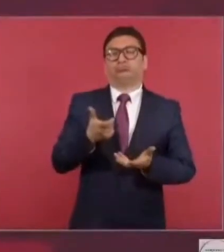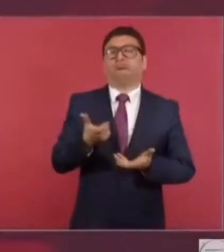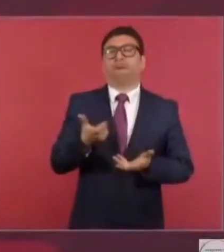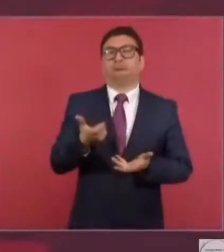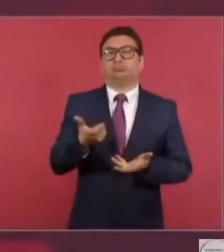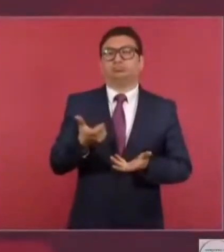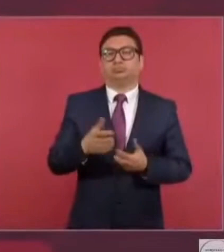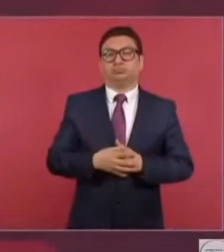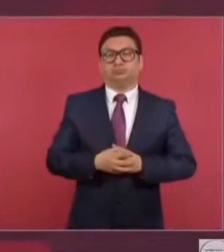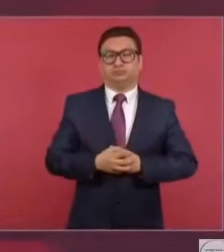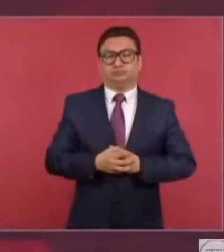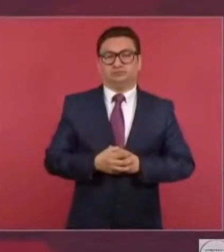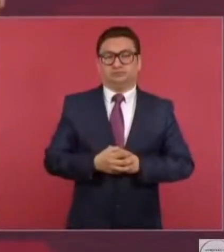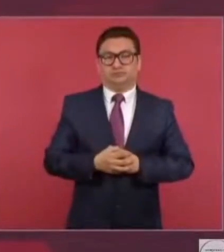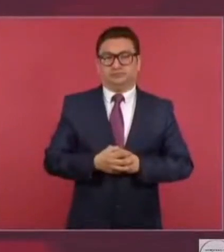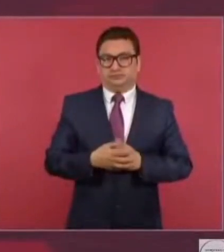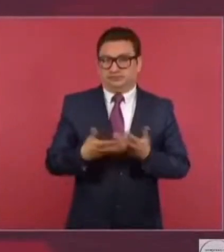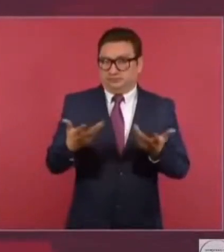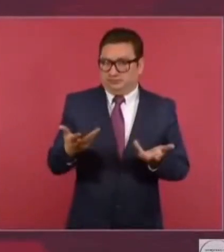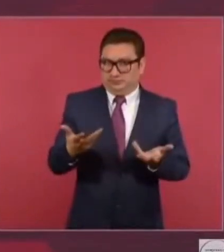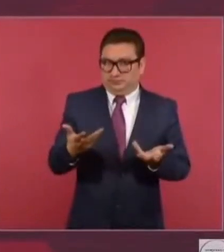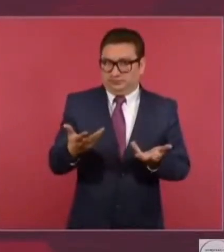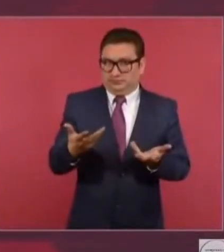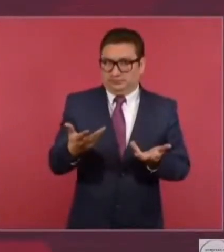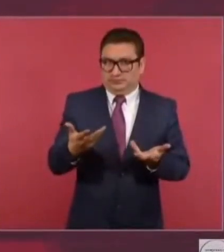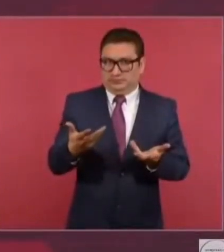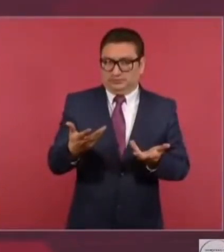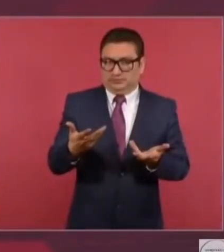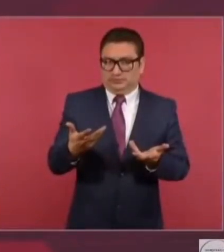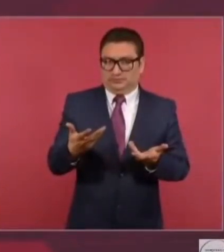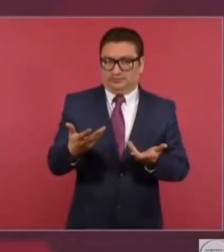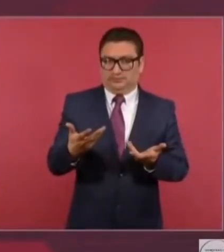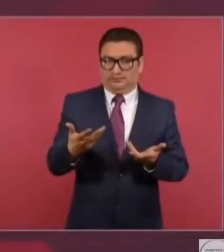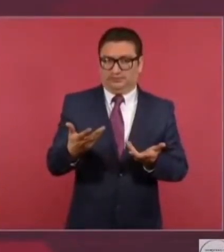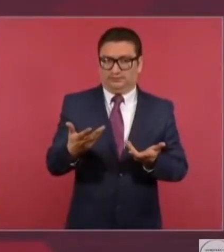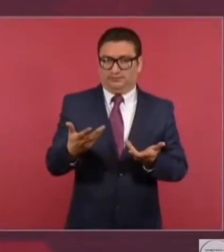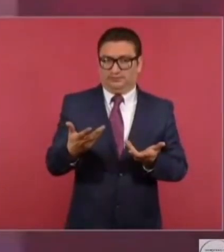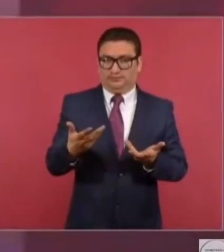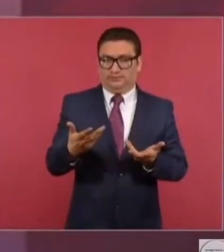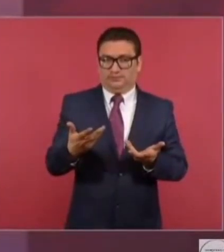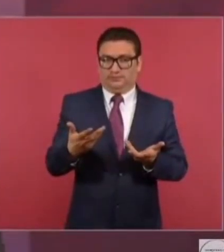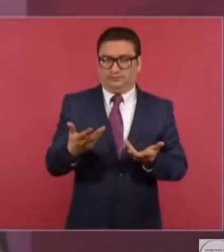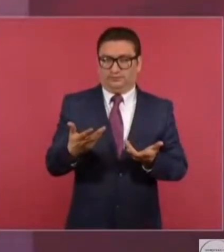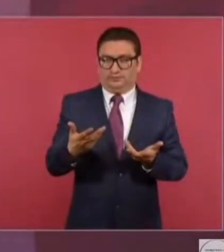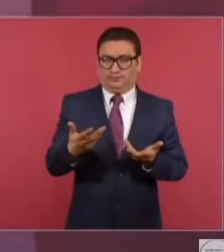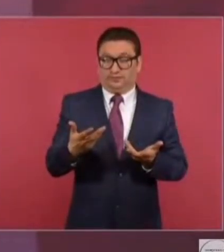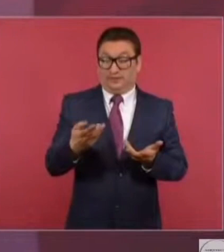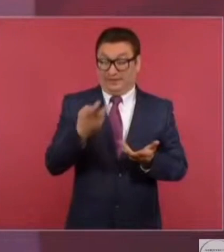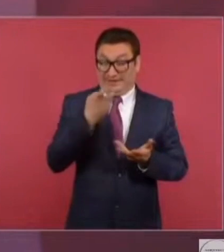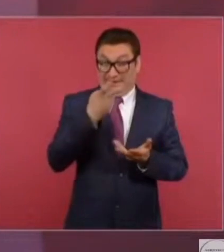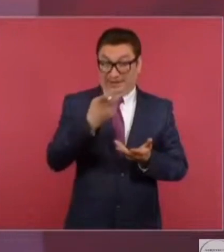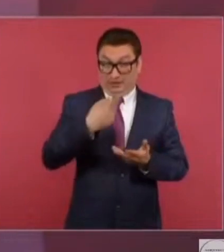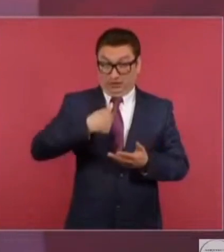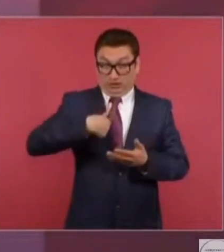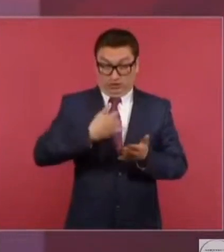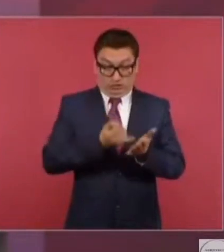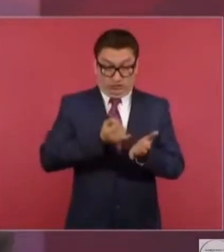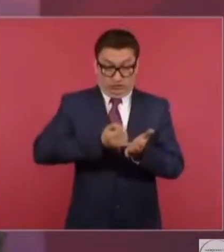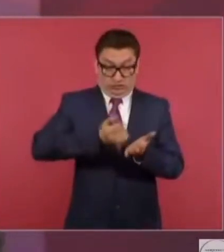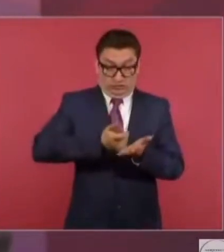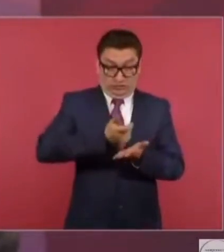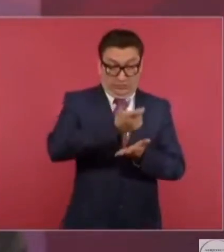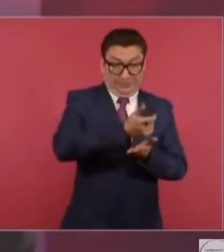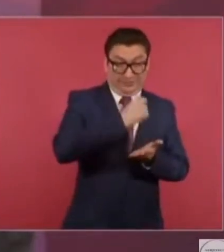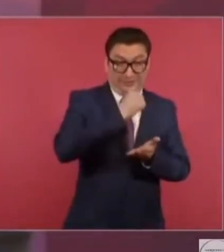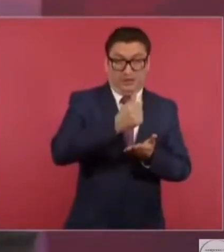¿Qué tiene que ver eso? con un sobre, con